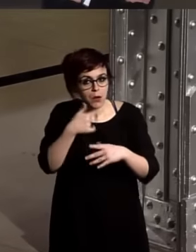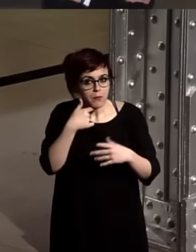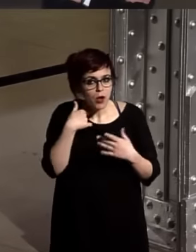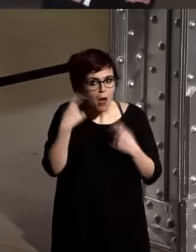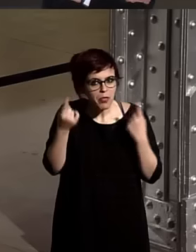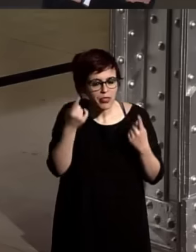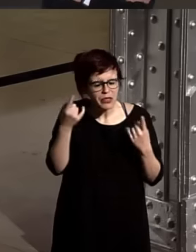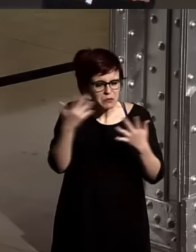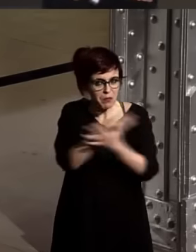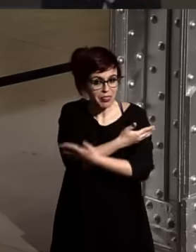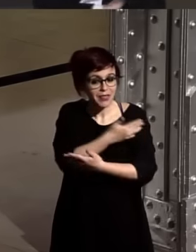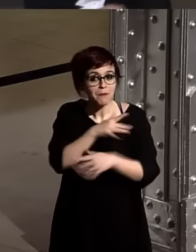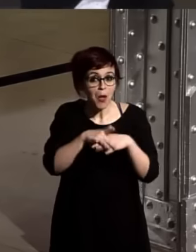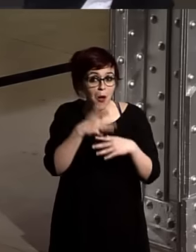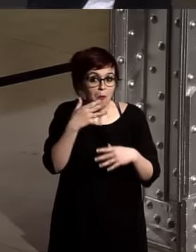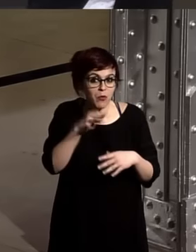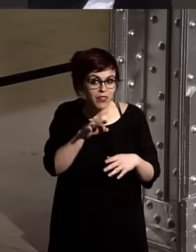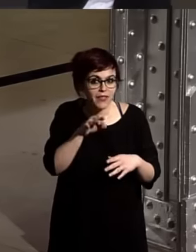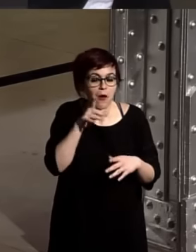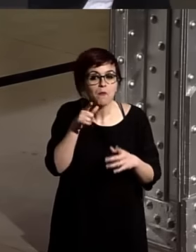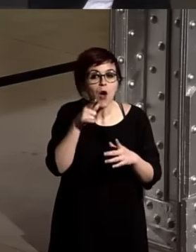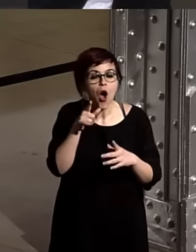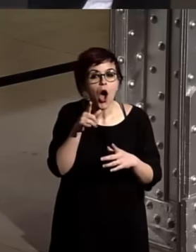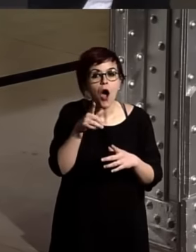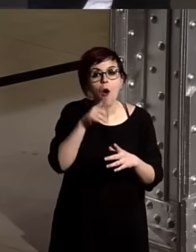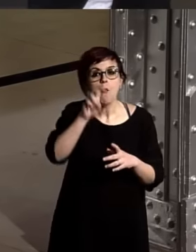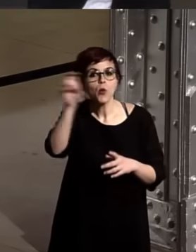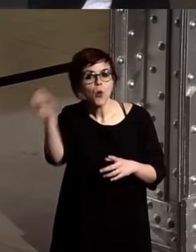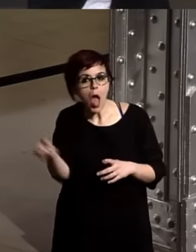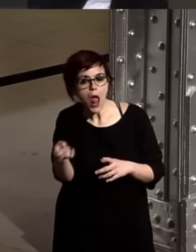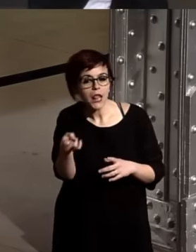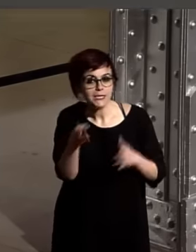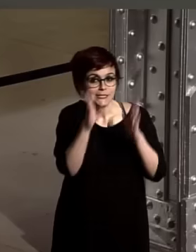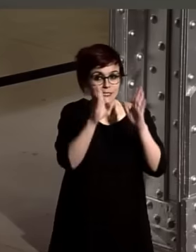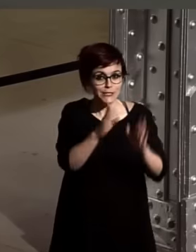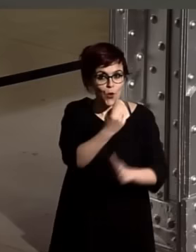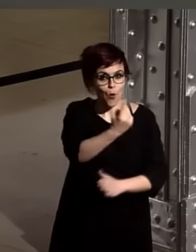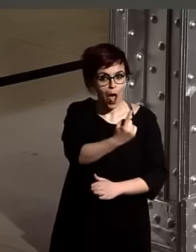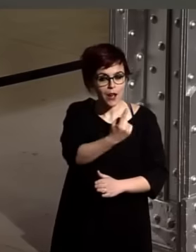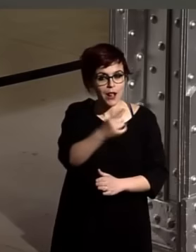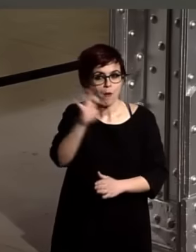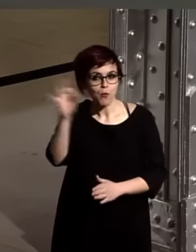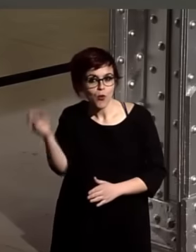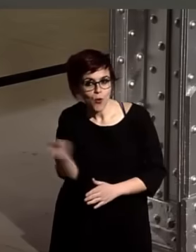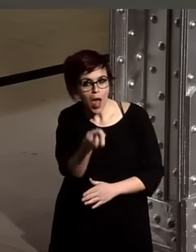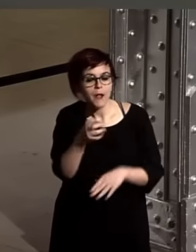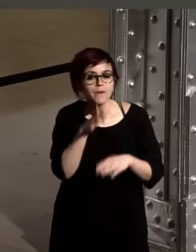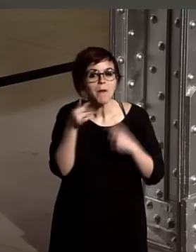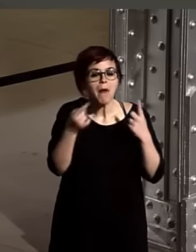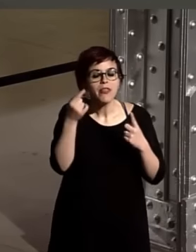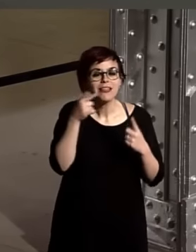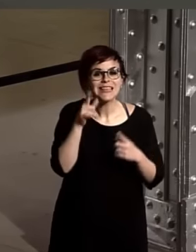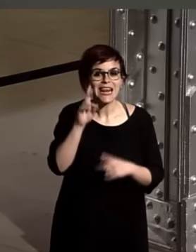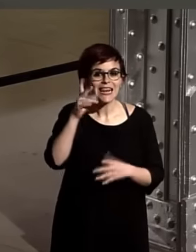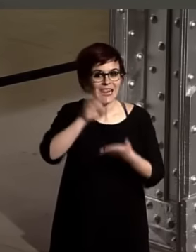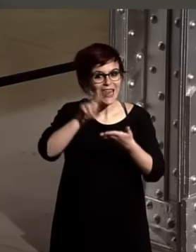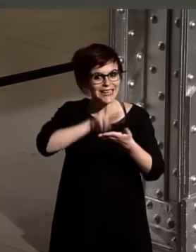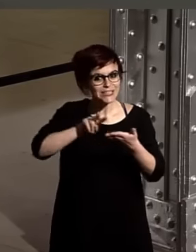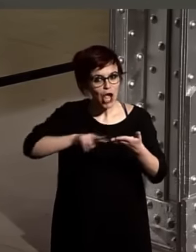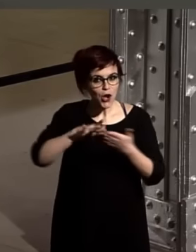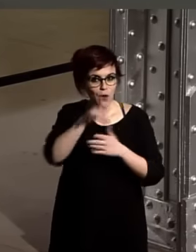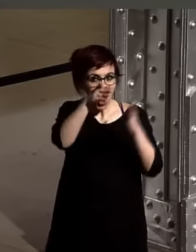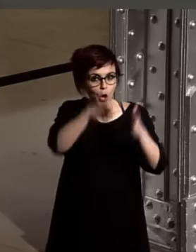coherencia yo creo que a veces me o incluso plural y singular a veces me me refiero al lector como alguien individual a veces empl pero es